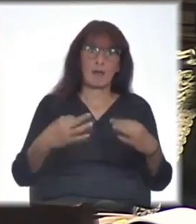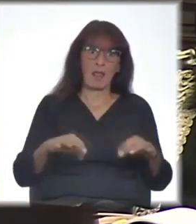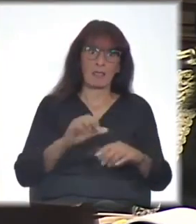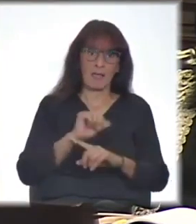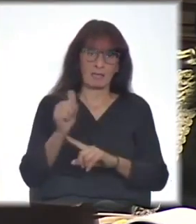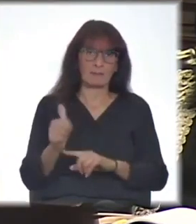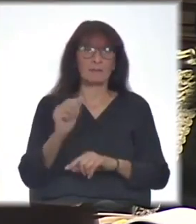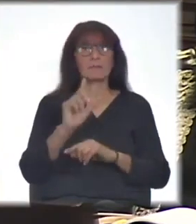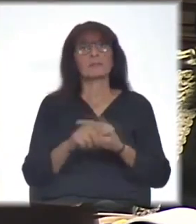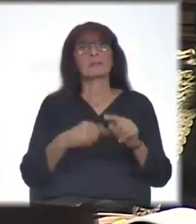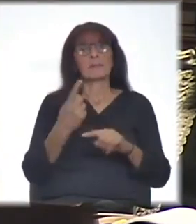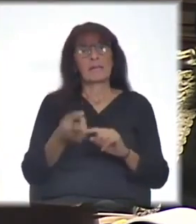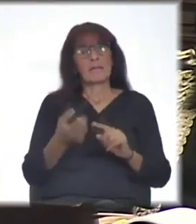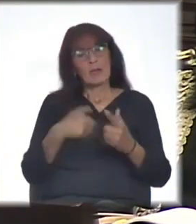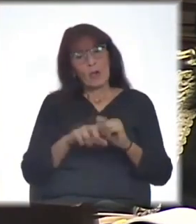Sin embargo, también había temor